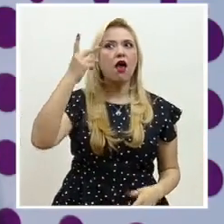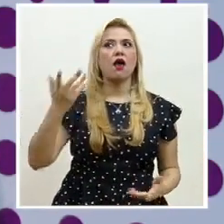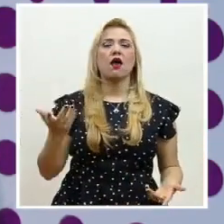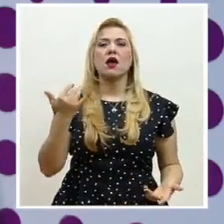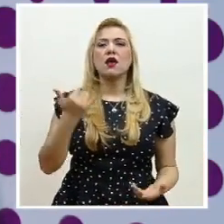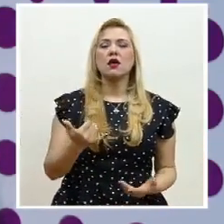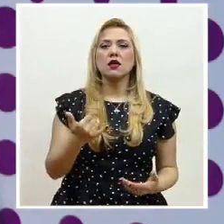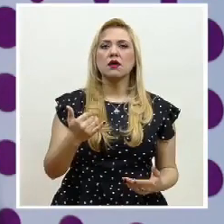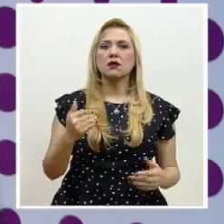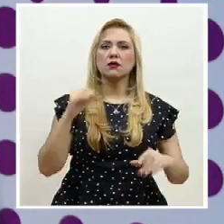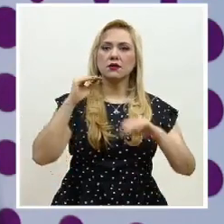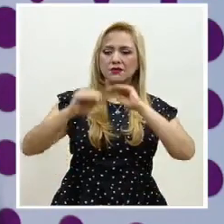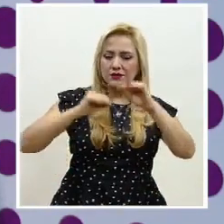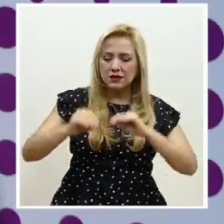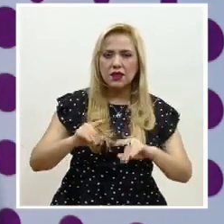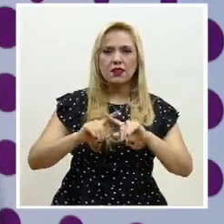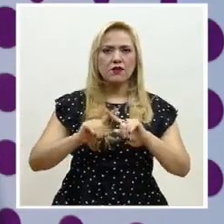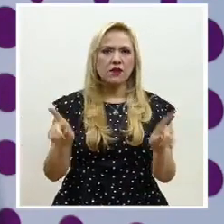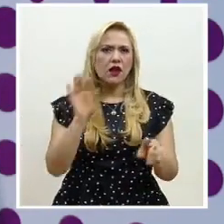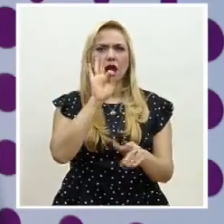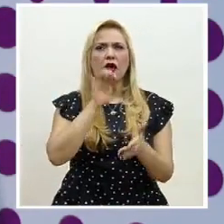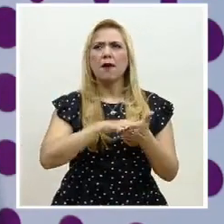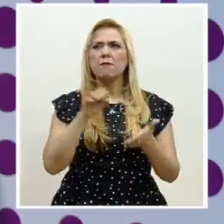de capacidades distintas,